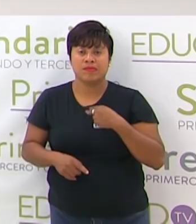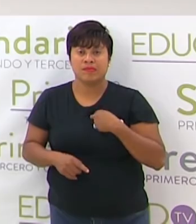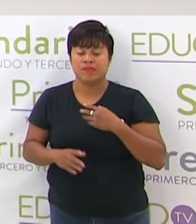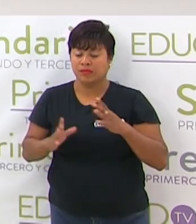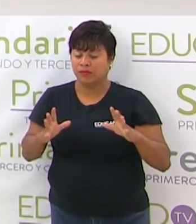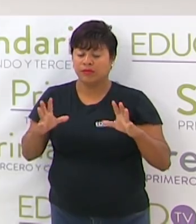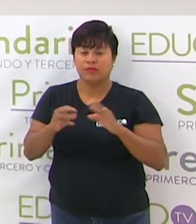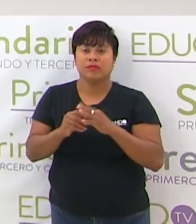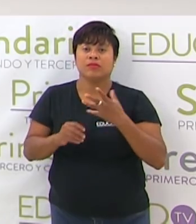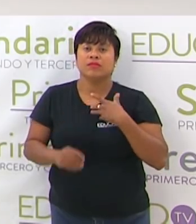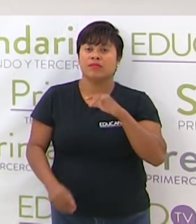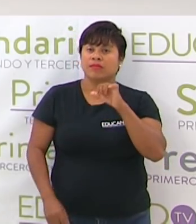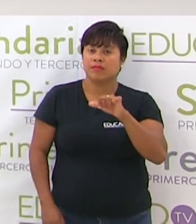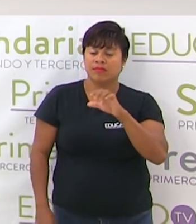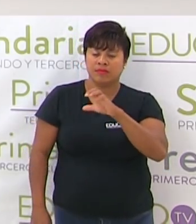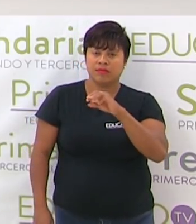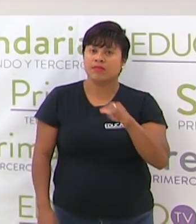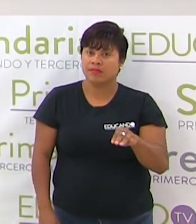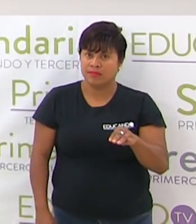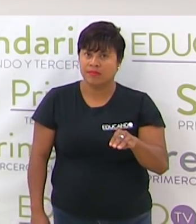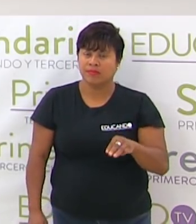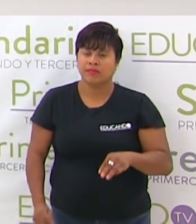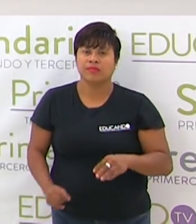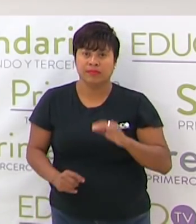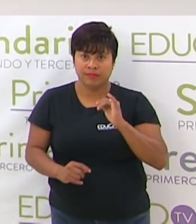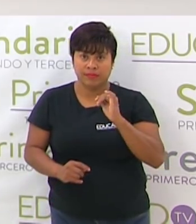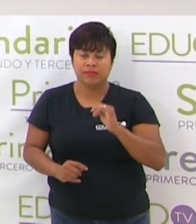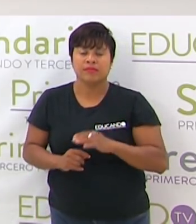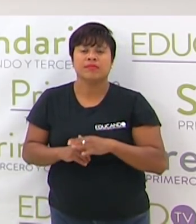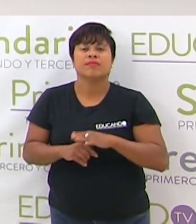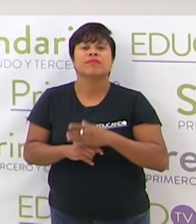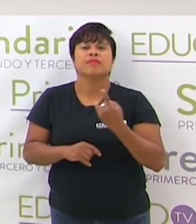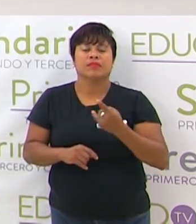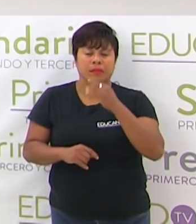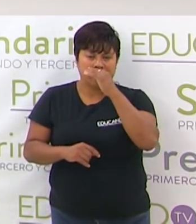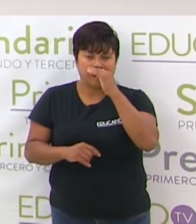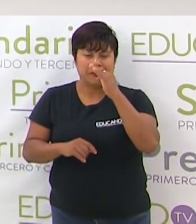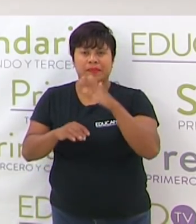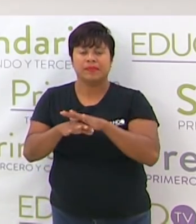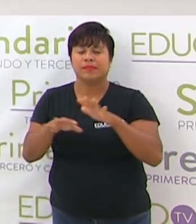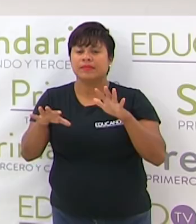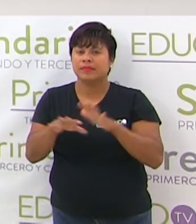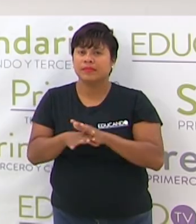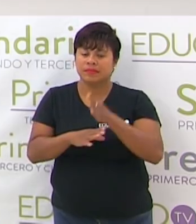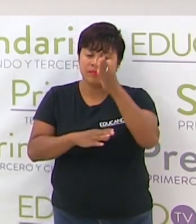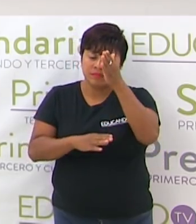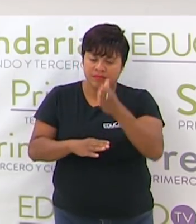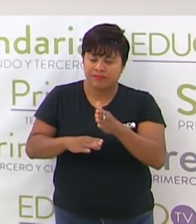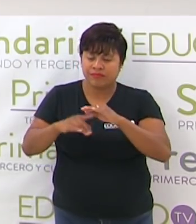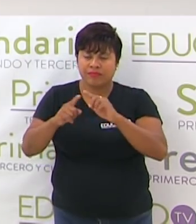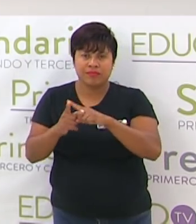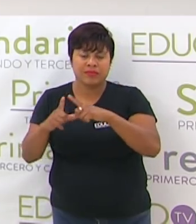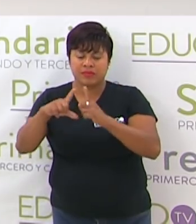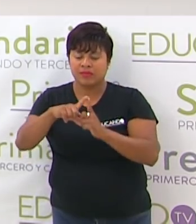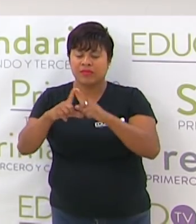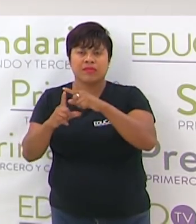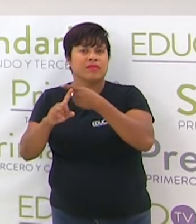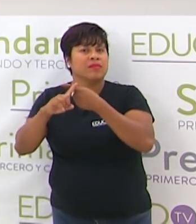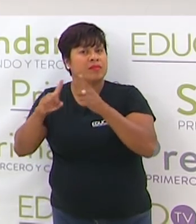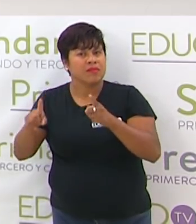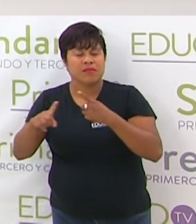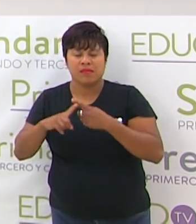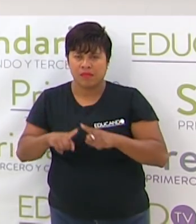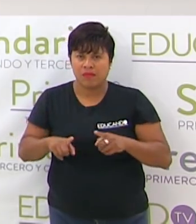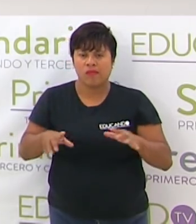medimos entera tiene 16 centímetros, ¿sí? ¿Por qué? Porque cambia la forma. No es que haya